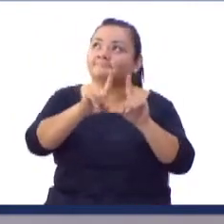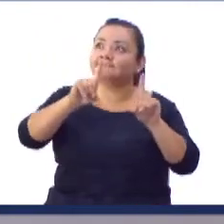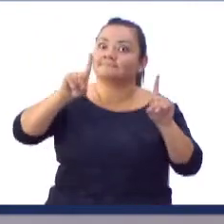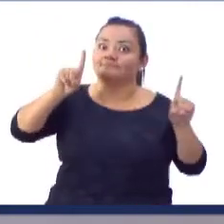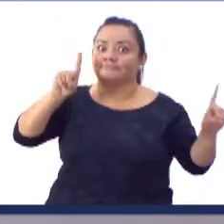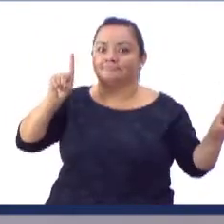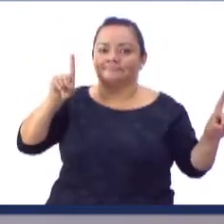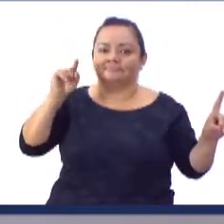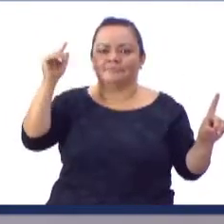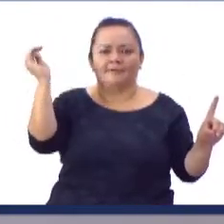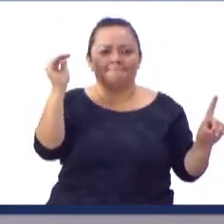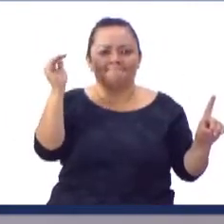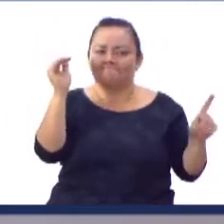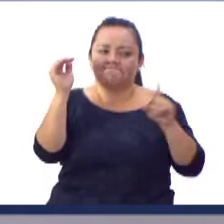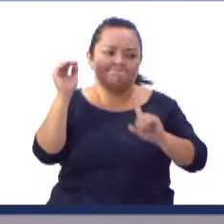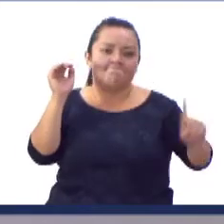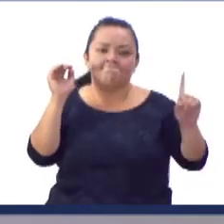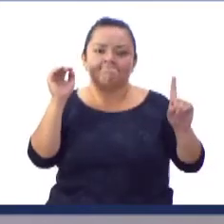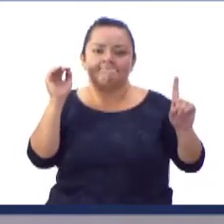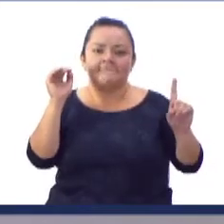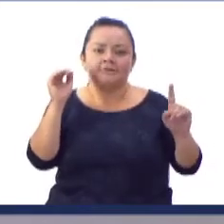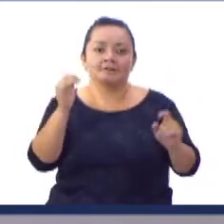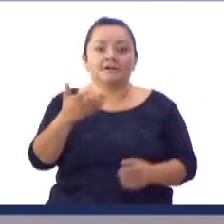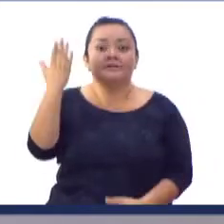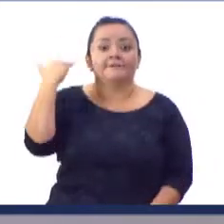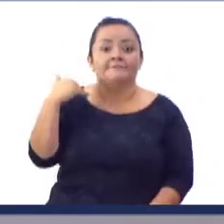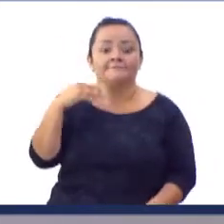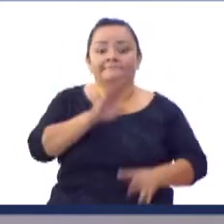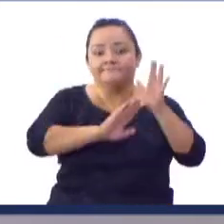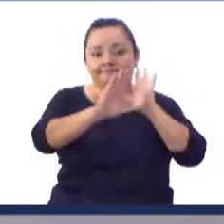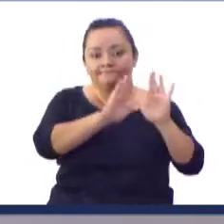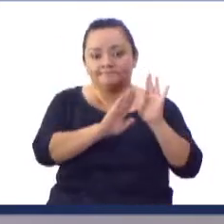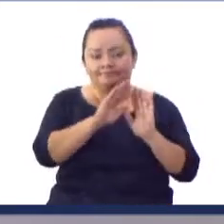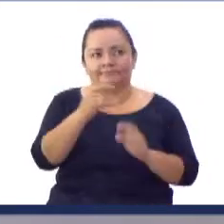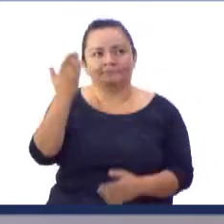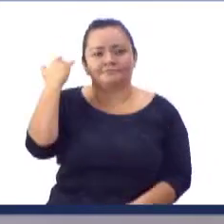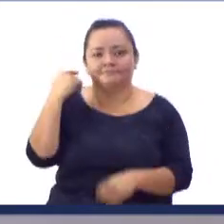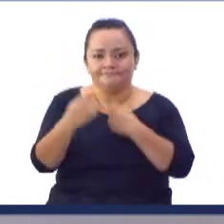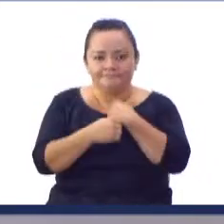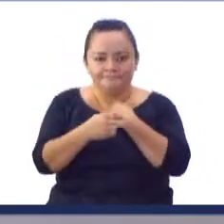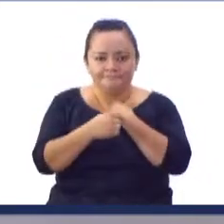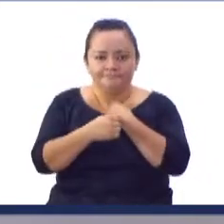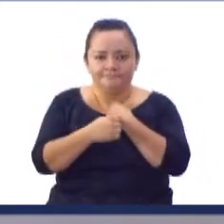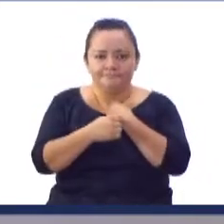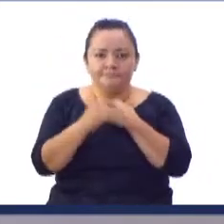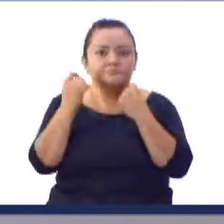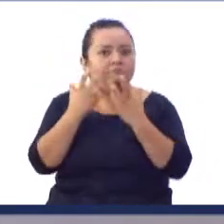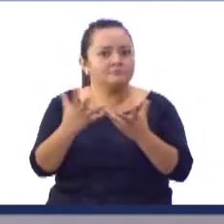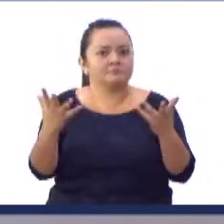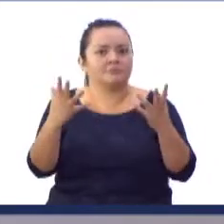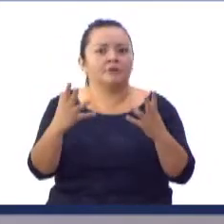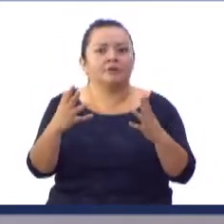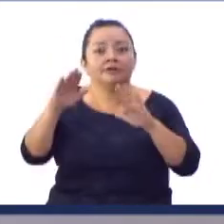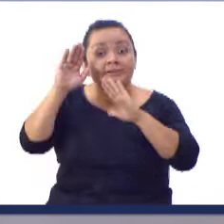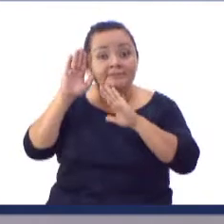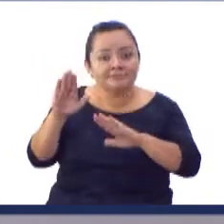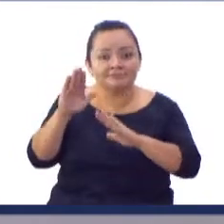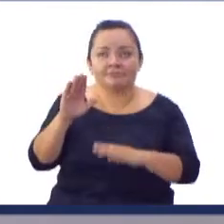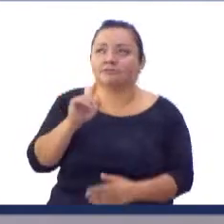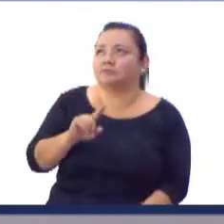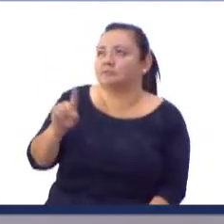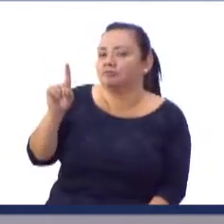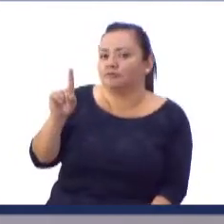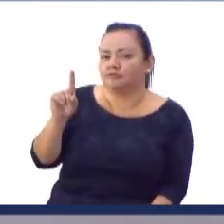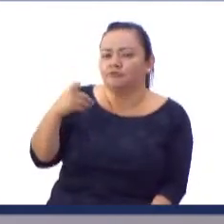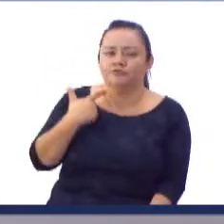día dios les enseño en aquellos tiempos verdad en la antigüedad quizás habían bastante respeto por las cosas de dios